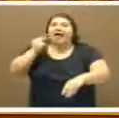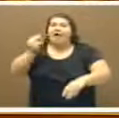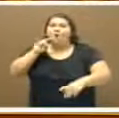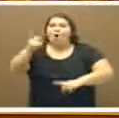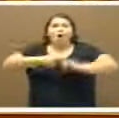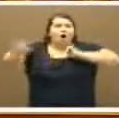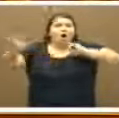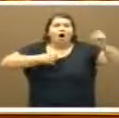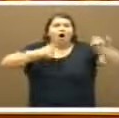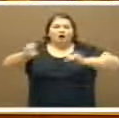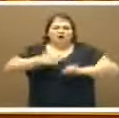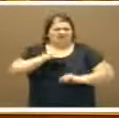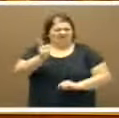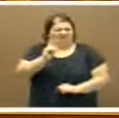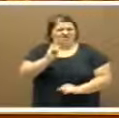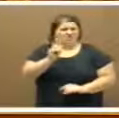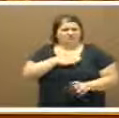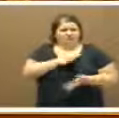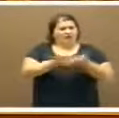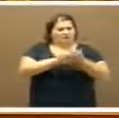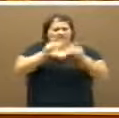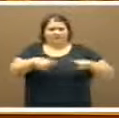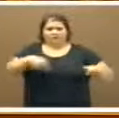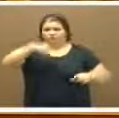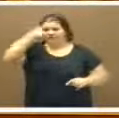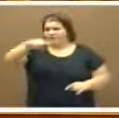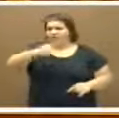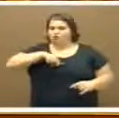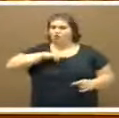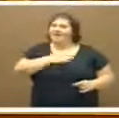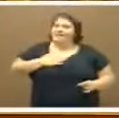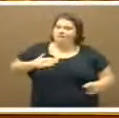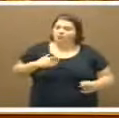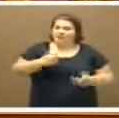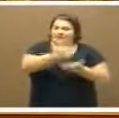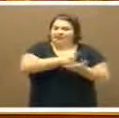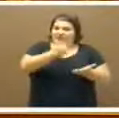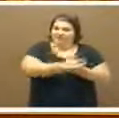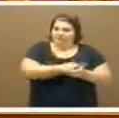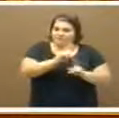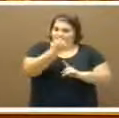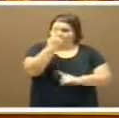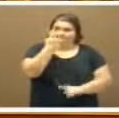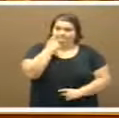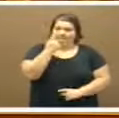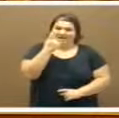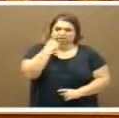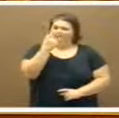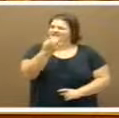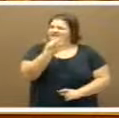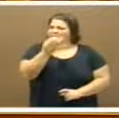Extremadura. No, no. Estoy hablando de otras cosas. Y usted sabe que los nichos que nosotros propones de recaudación pasan por la banca, que siempre gana, no solo en las